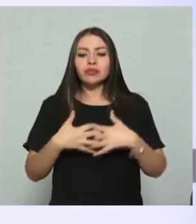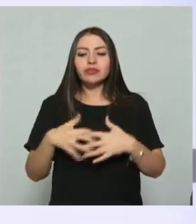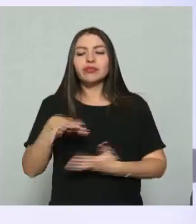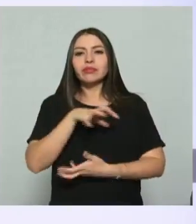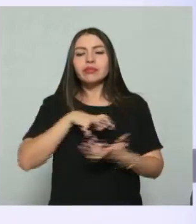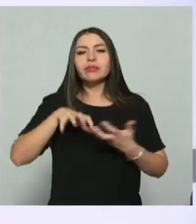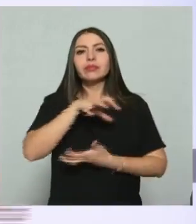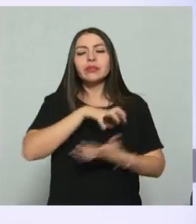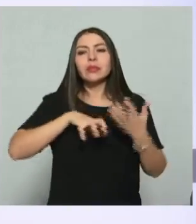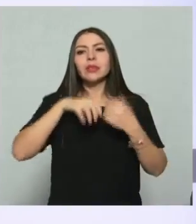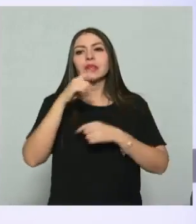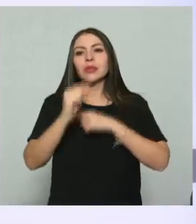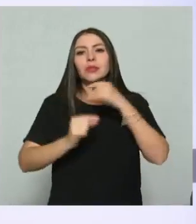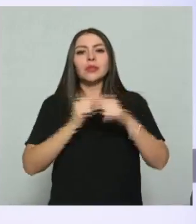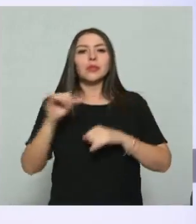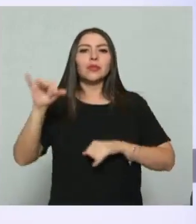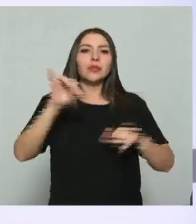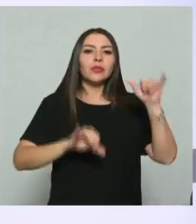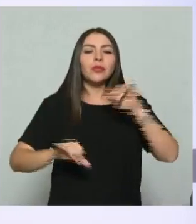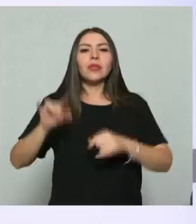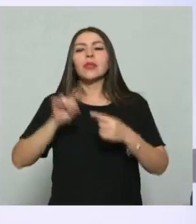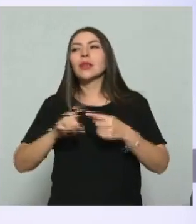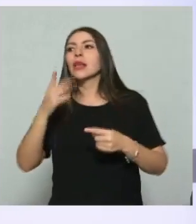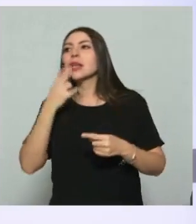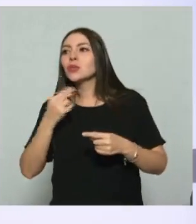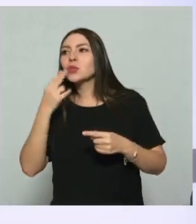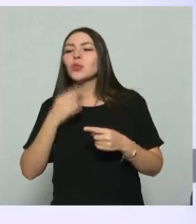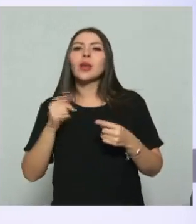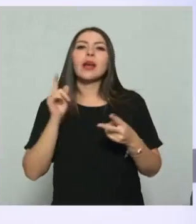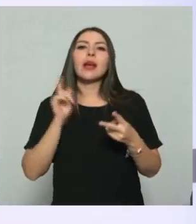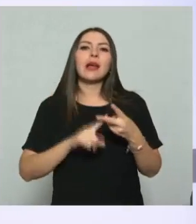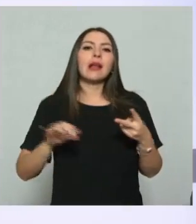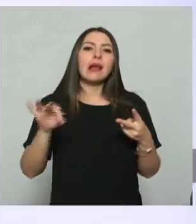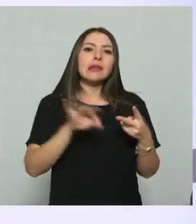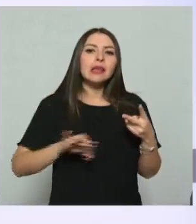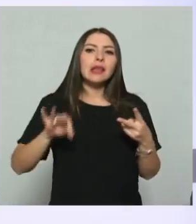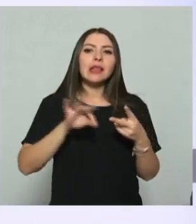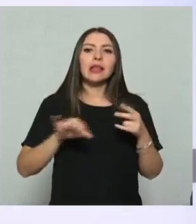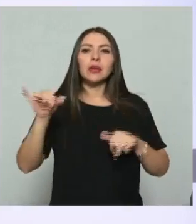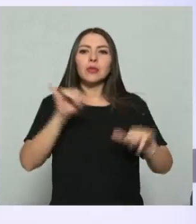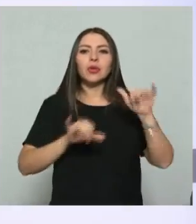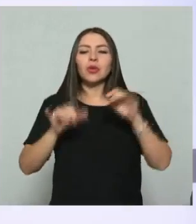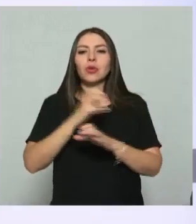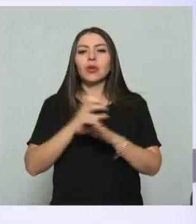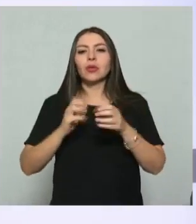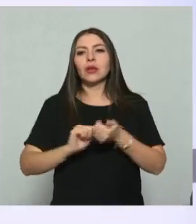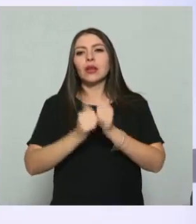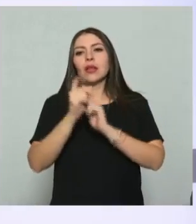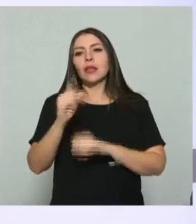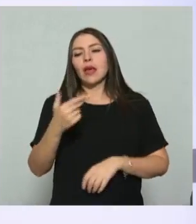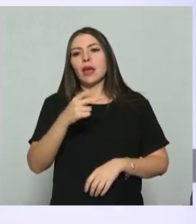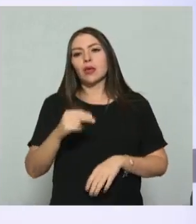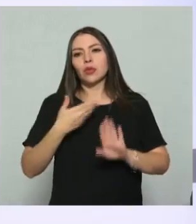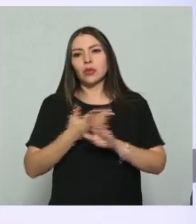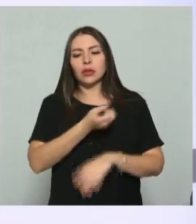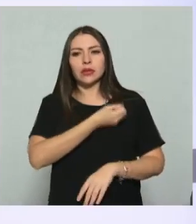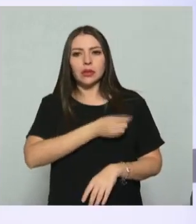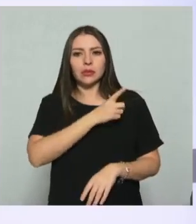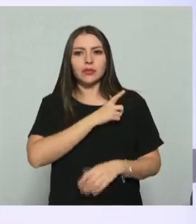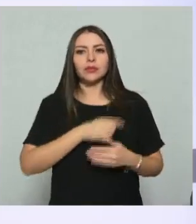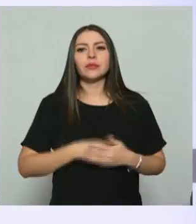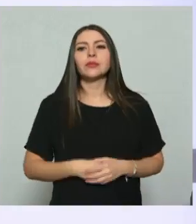bueno, pues se han agregado aceites, azúcares, todo esto que pues bueno, han llegado a afectar nuestra salud. En el caso, por